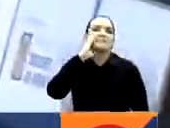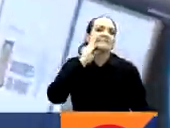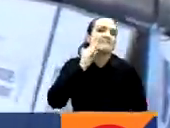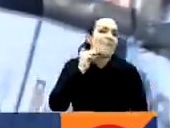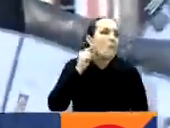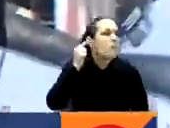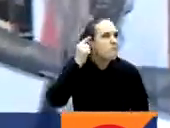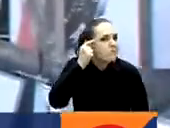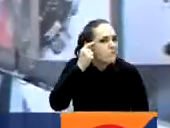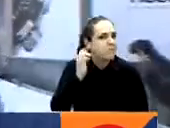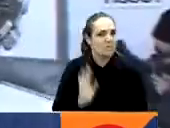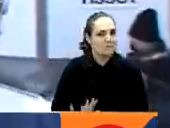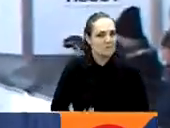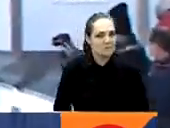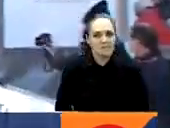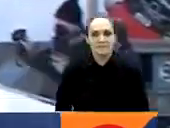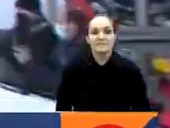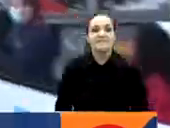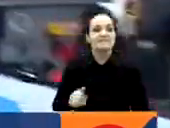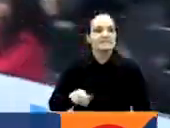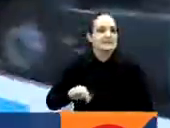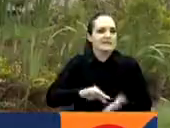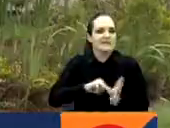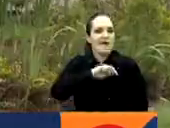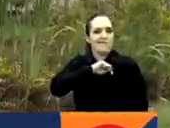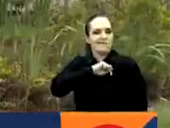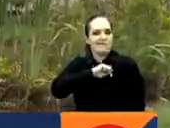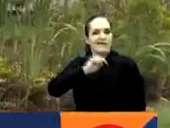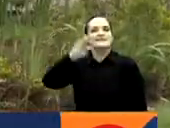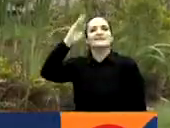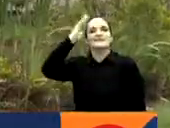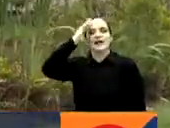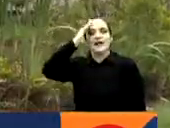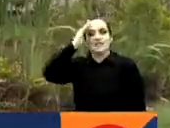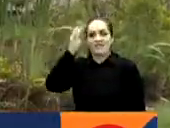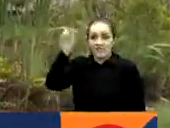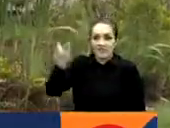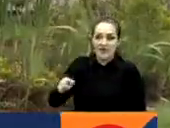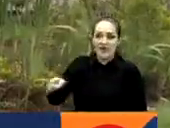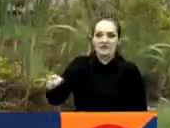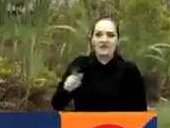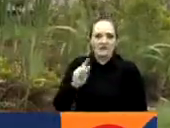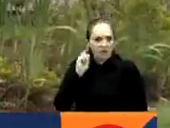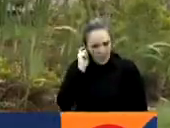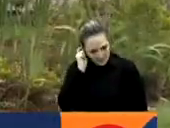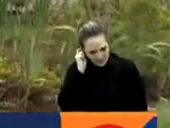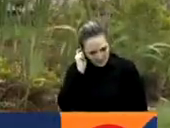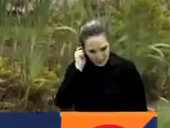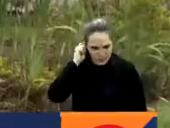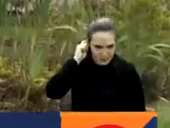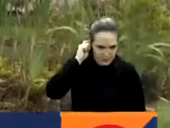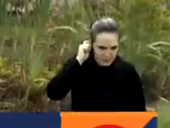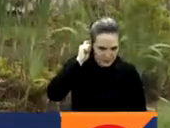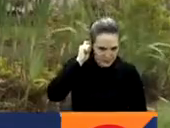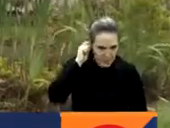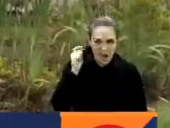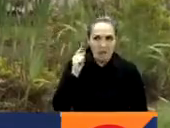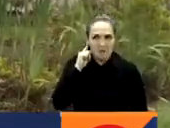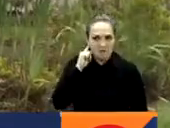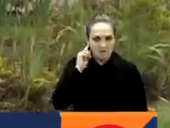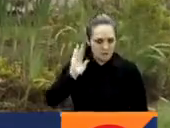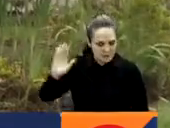creo que la jerarquía aquí también es una palabra clave, porque posiblemente una comunicación interna les dijo: todavía no actúen, denme